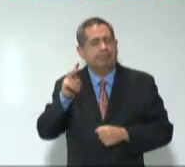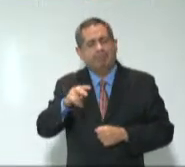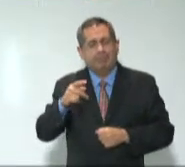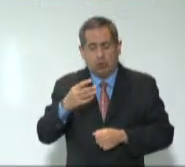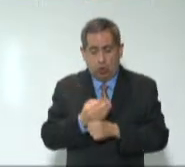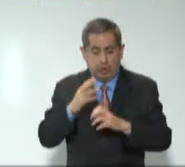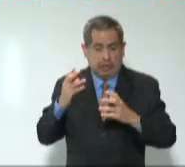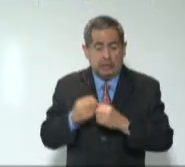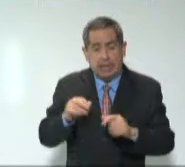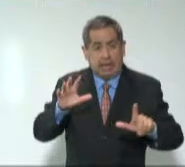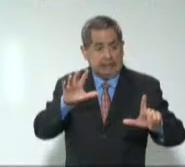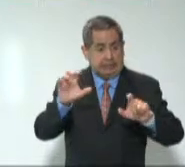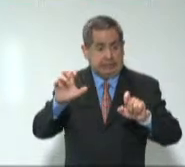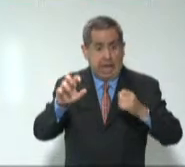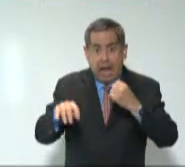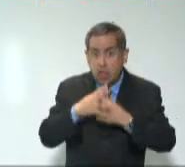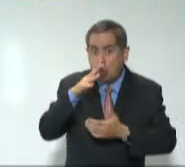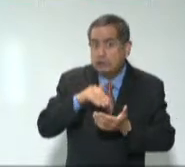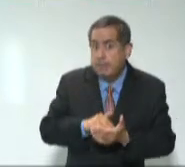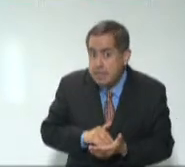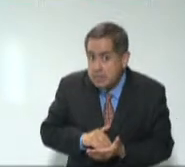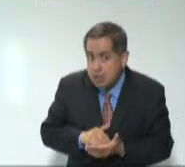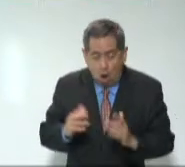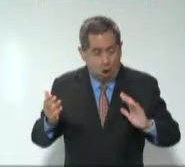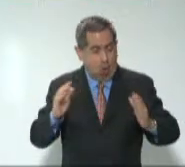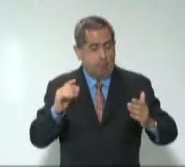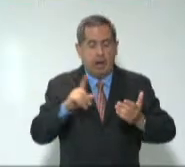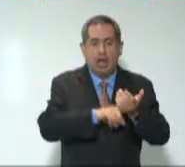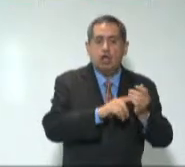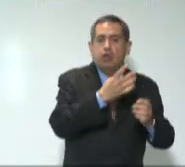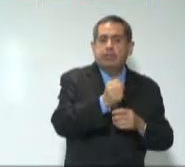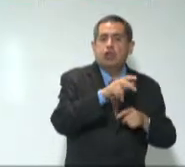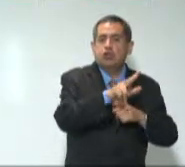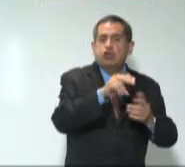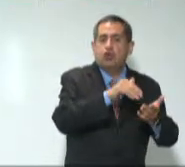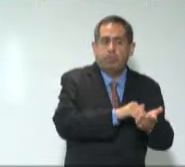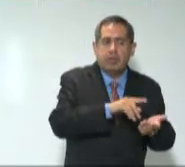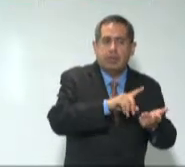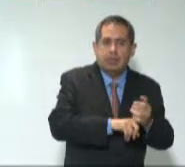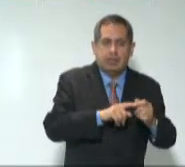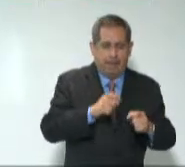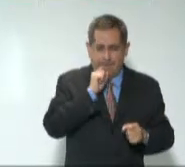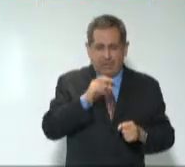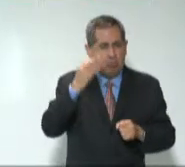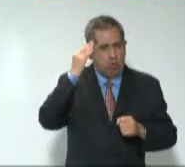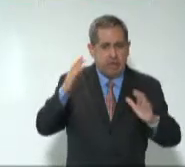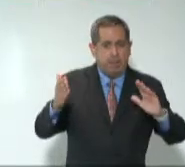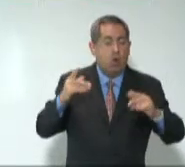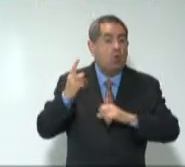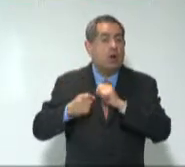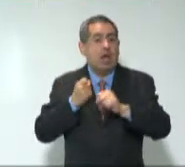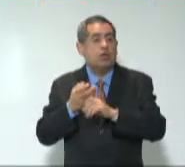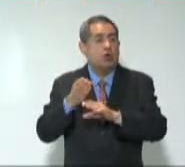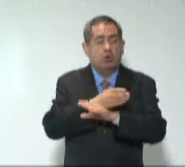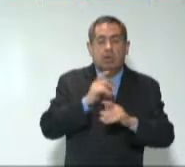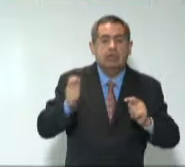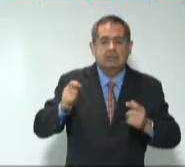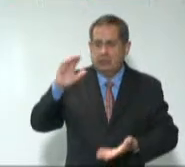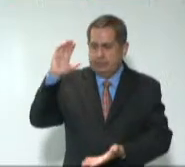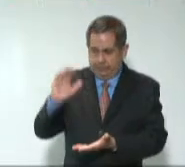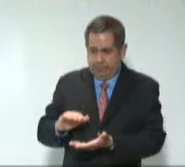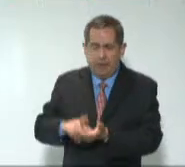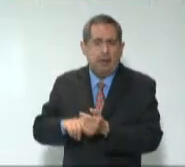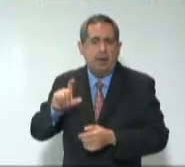momento 714.000 en comparación a las 918.000 que teníamos para este mismo periodo el año pasado o sea se cayó